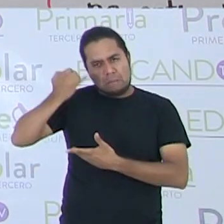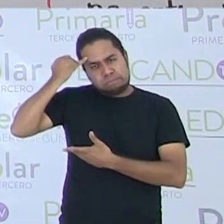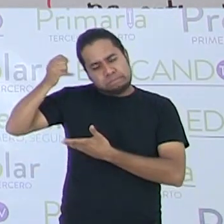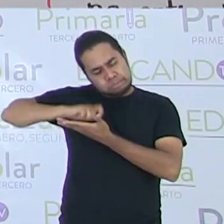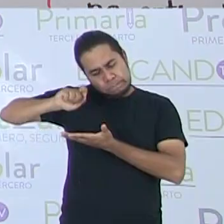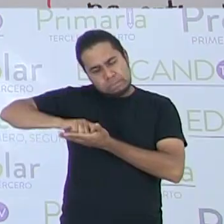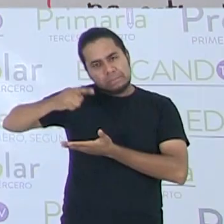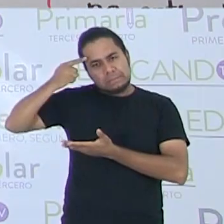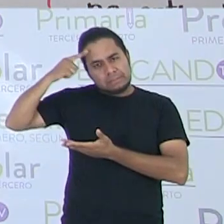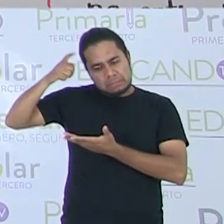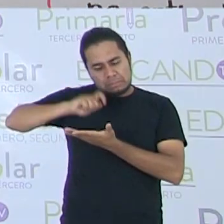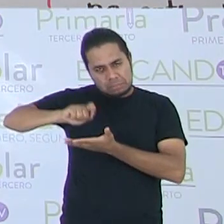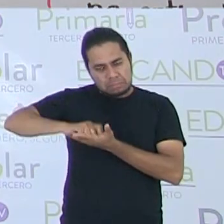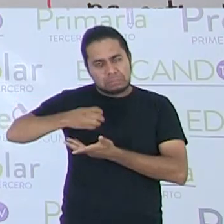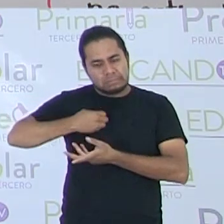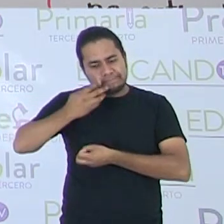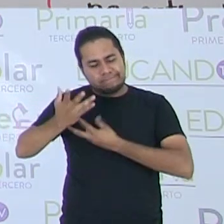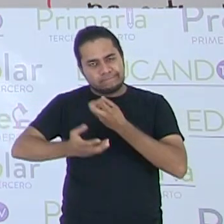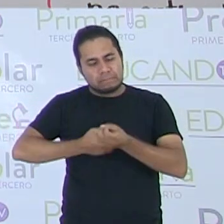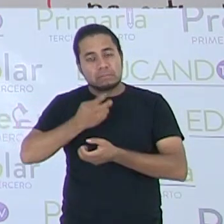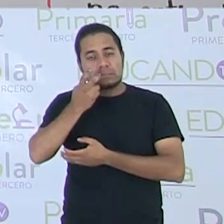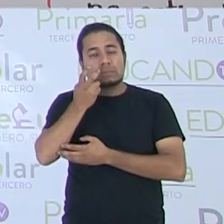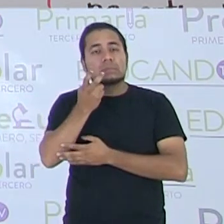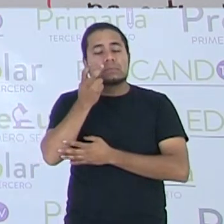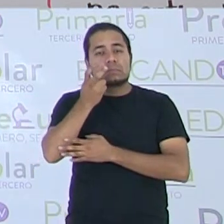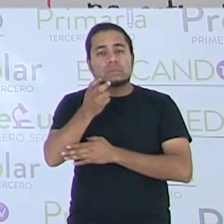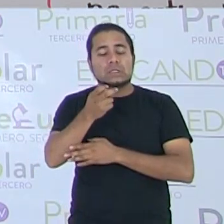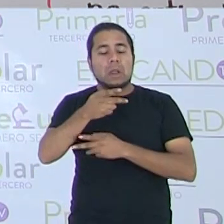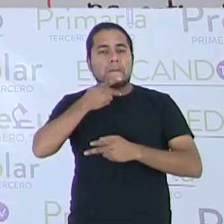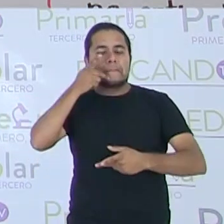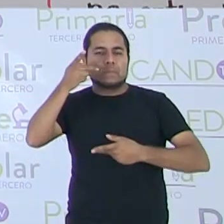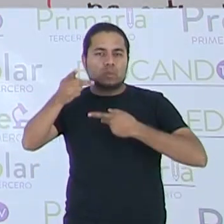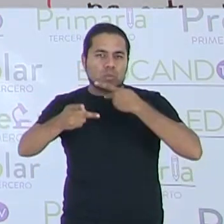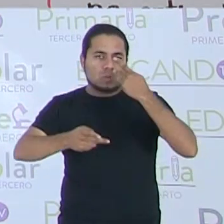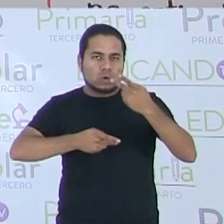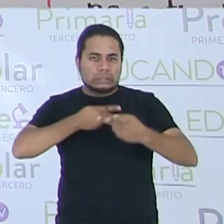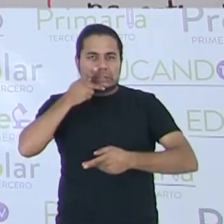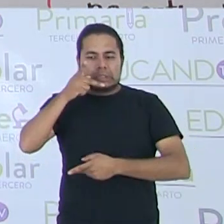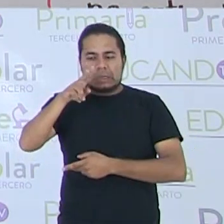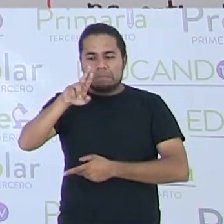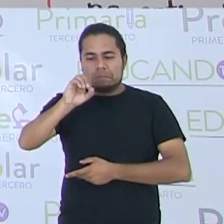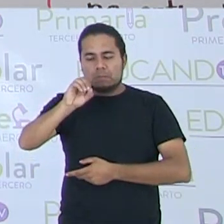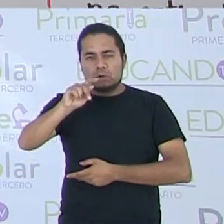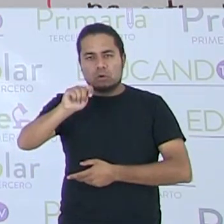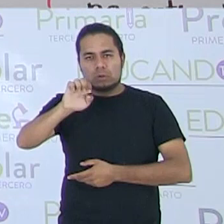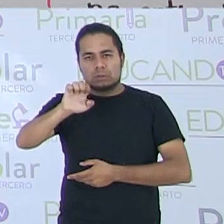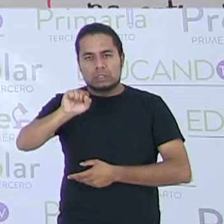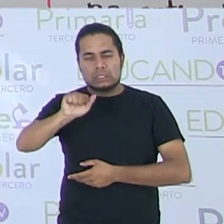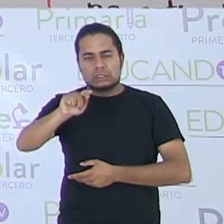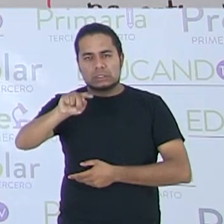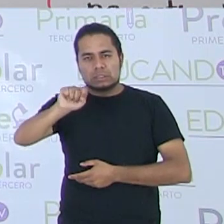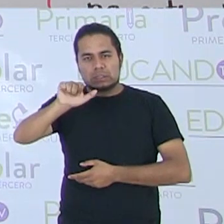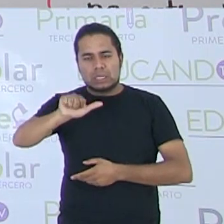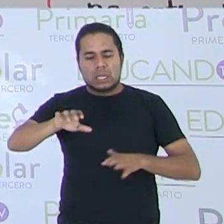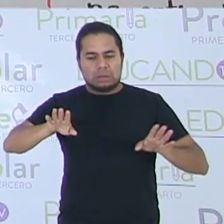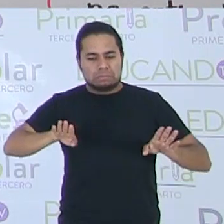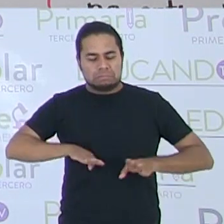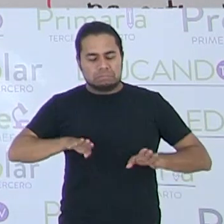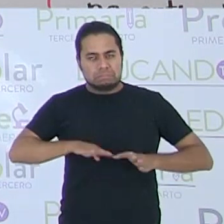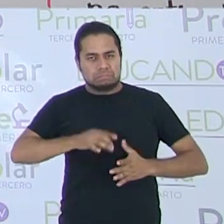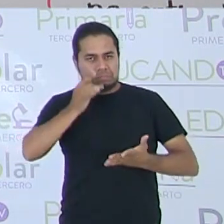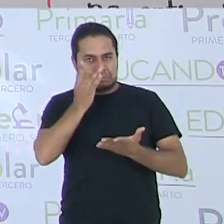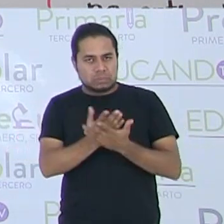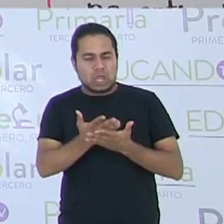Entonces, y ese tipo de poesía, la poesía de protesta, fíjense que tiene una característica,